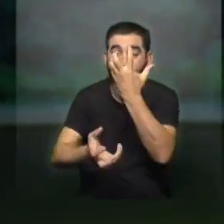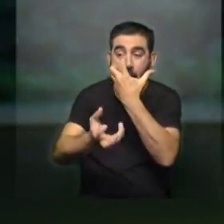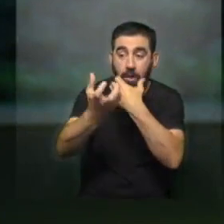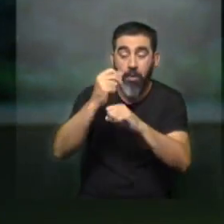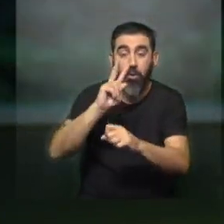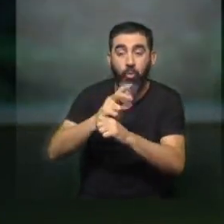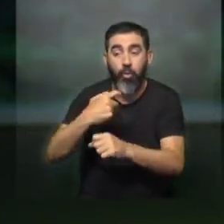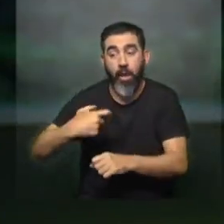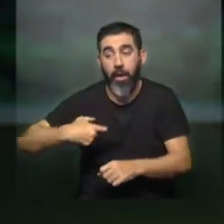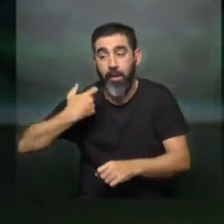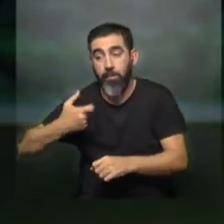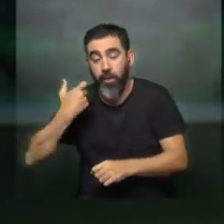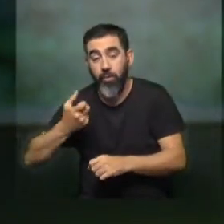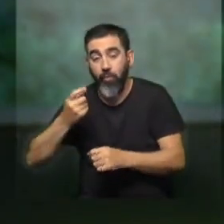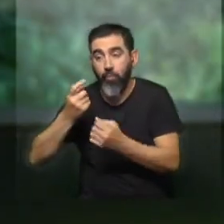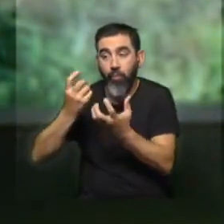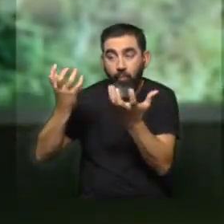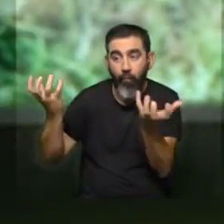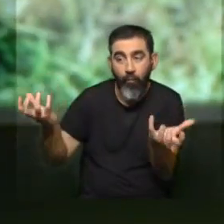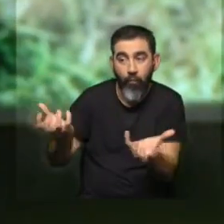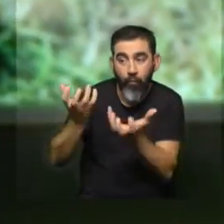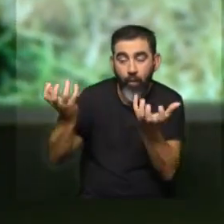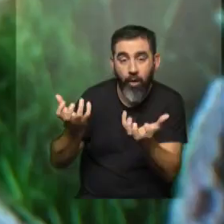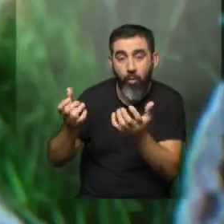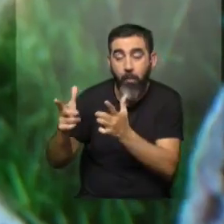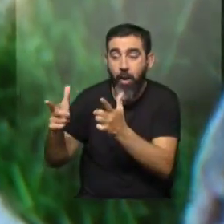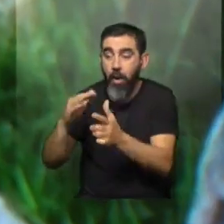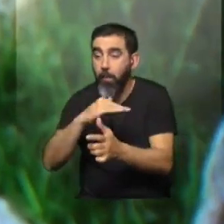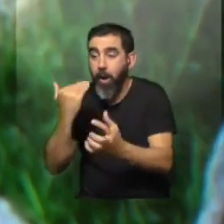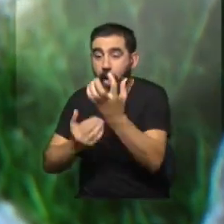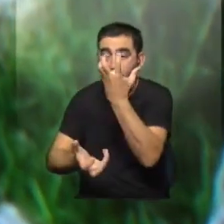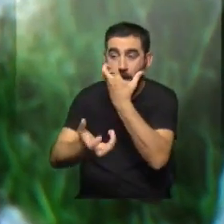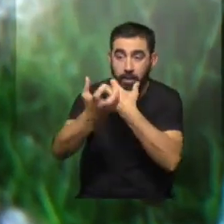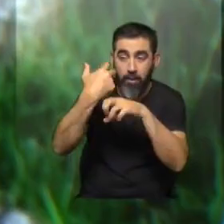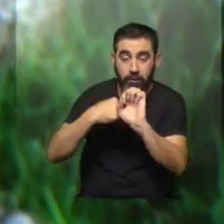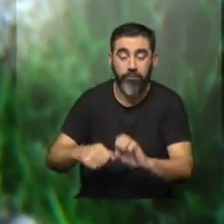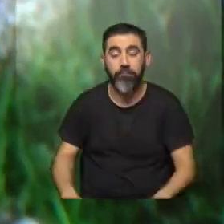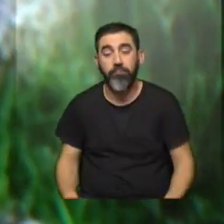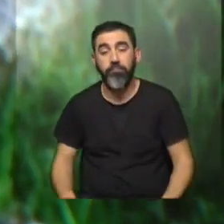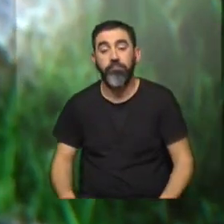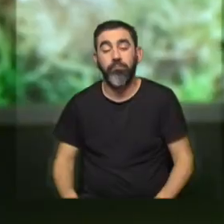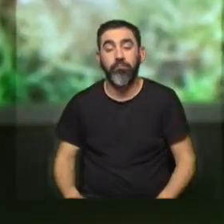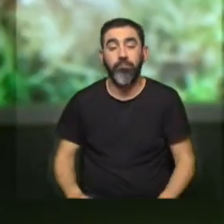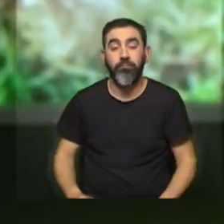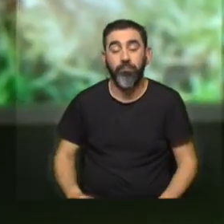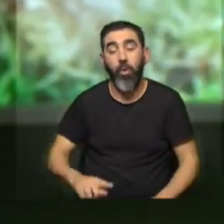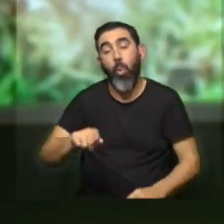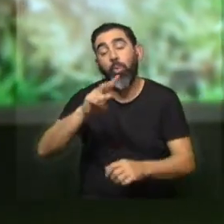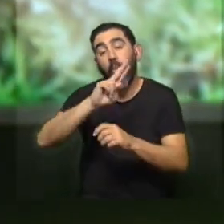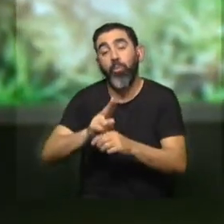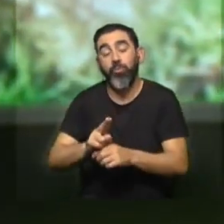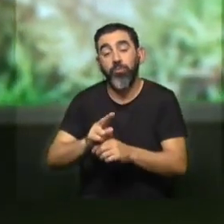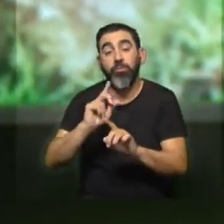al enemigo, para ver fuegos, porque... Sí, para cazar, como decía recién. Claro, va por ahí. Y otros usos,